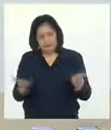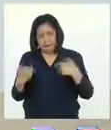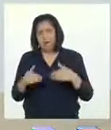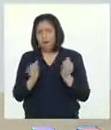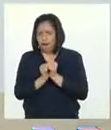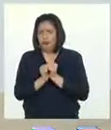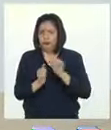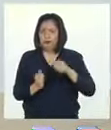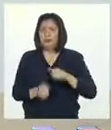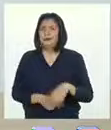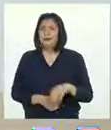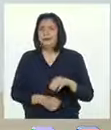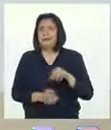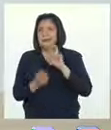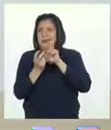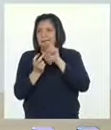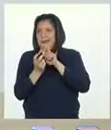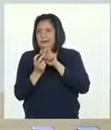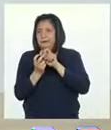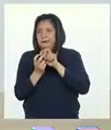¡Vamos juntos! ¡Ardilla!